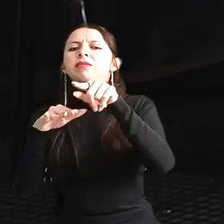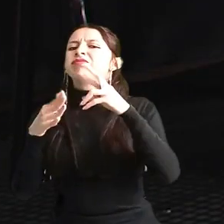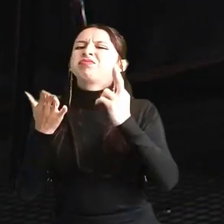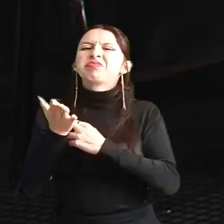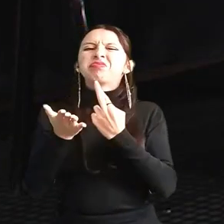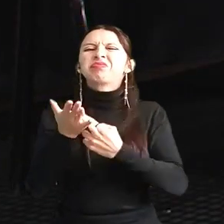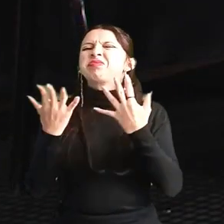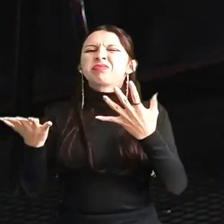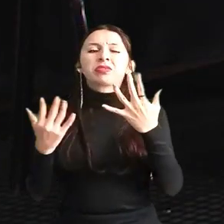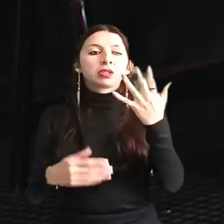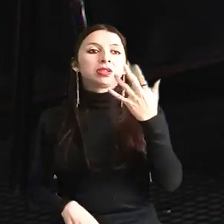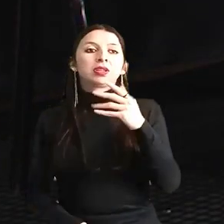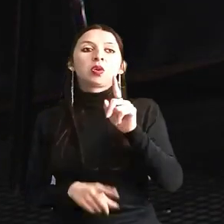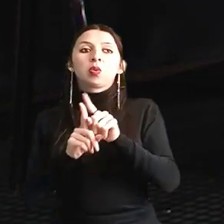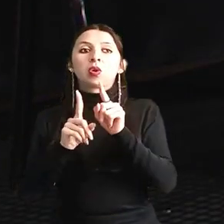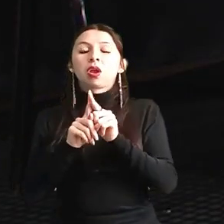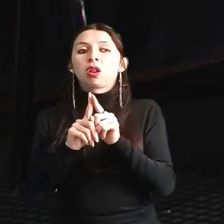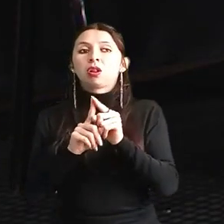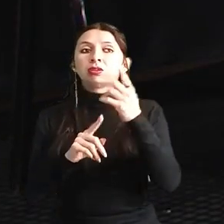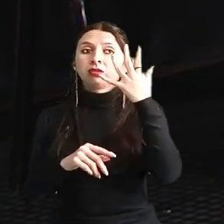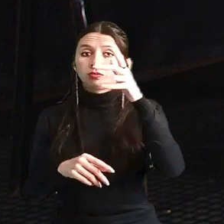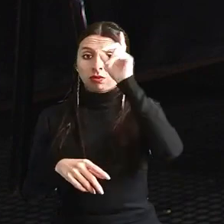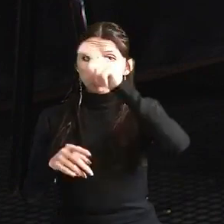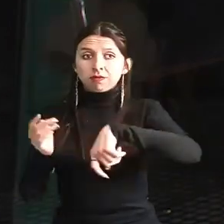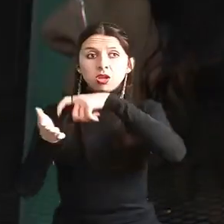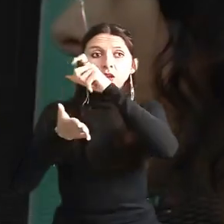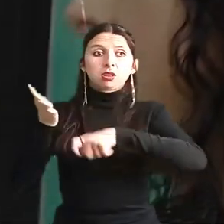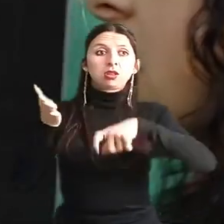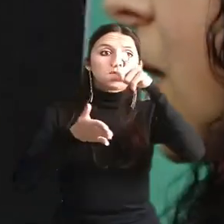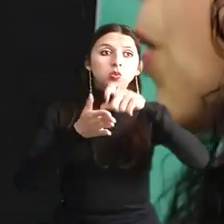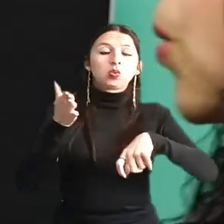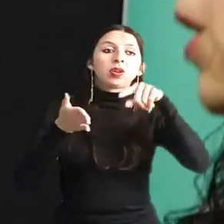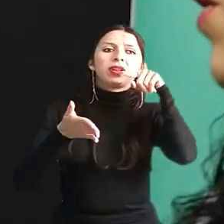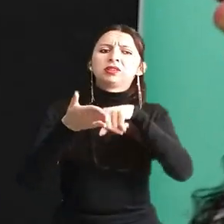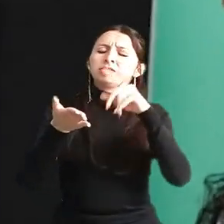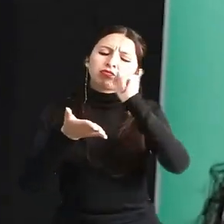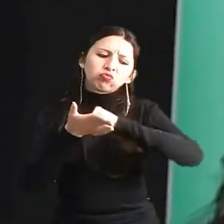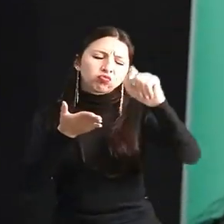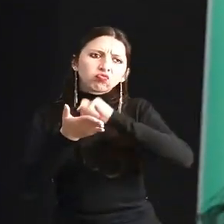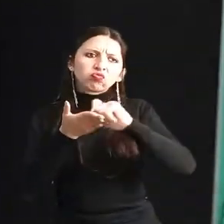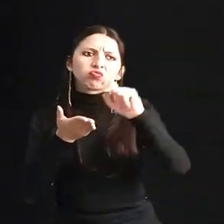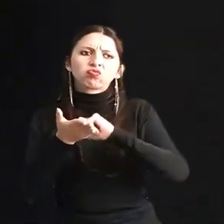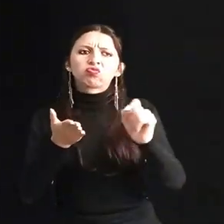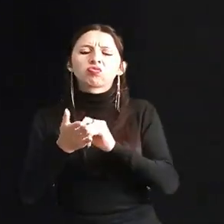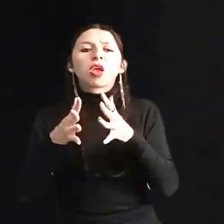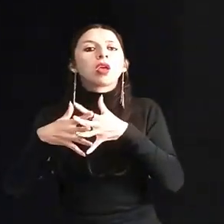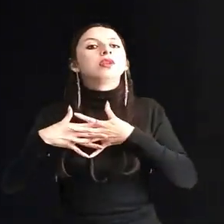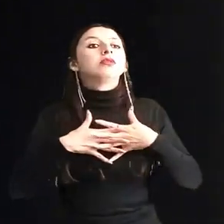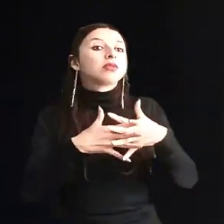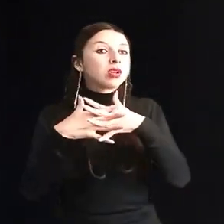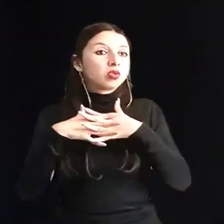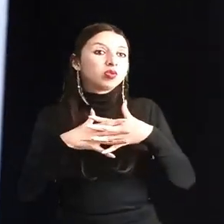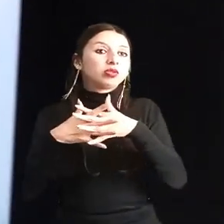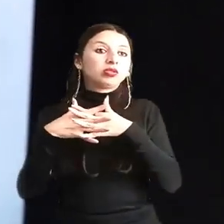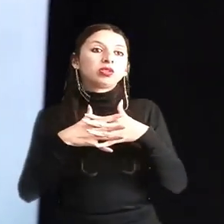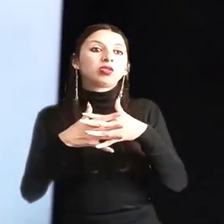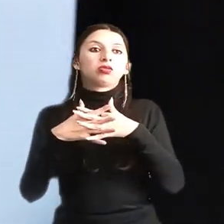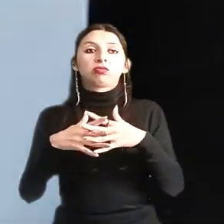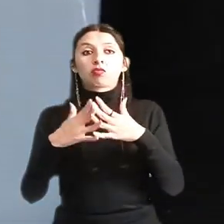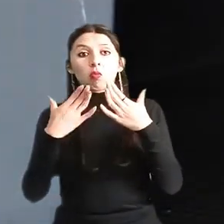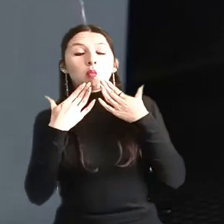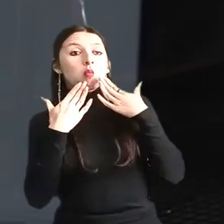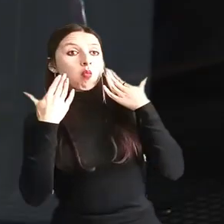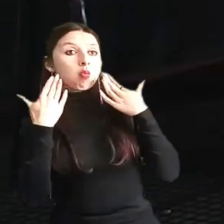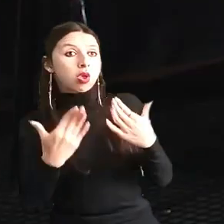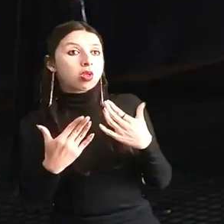una revista en línea también hemos recibido algunos manuscritos de autores Estados Unidos así es bueno mencionar que